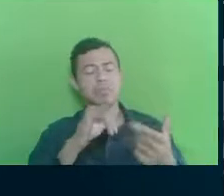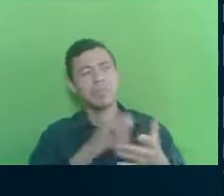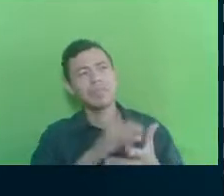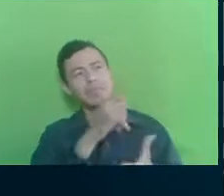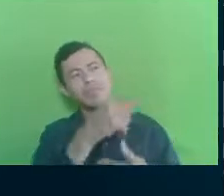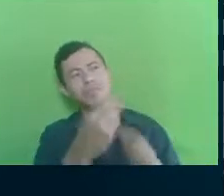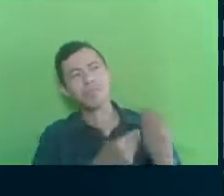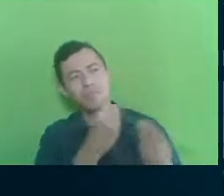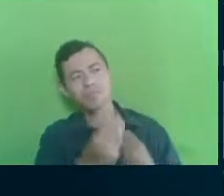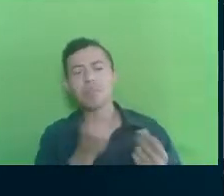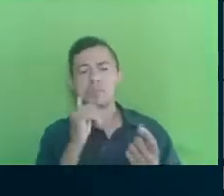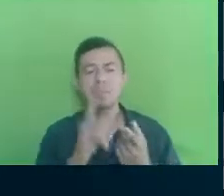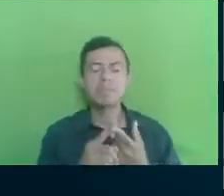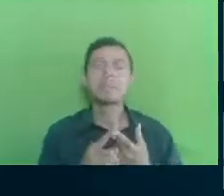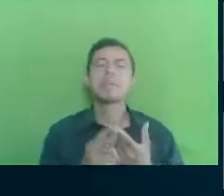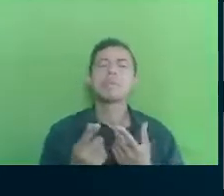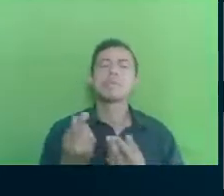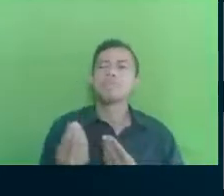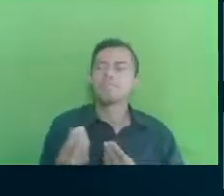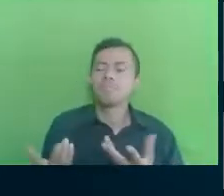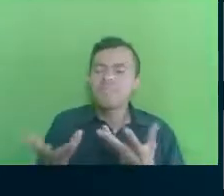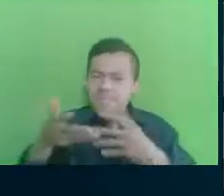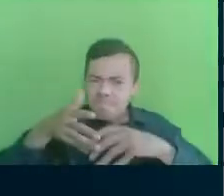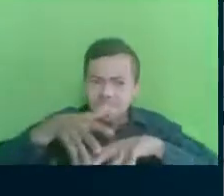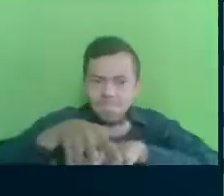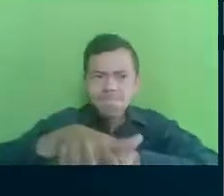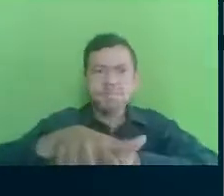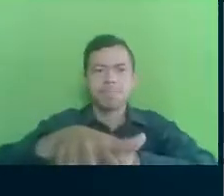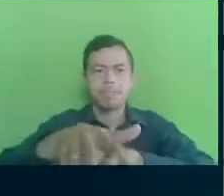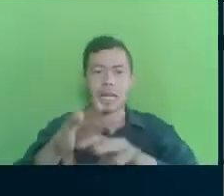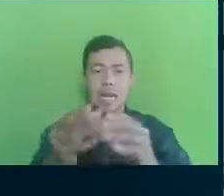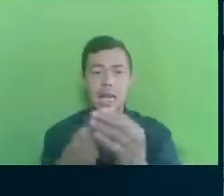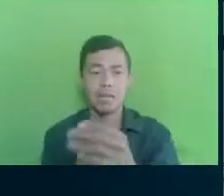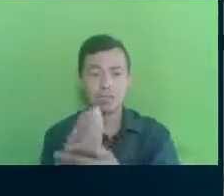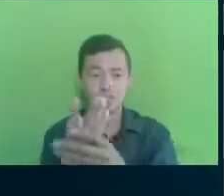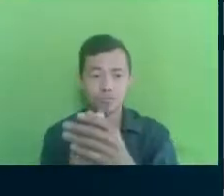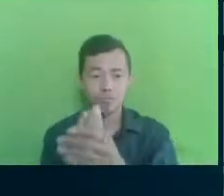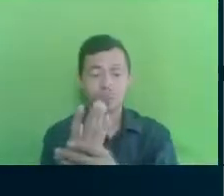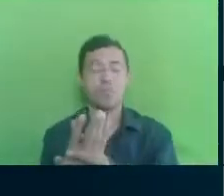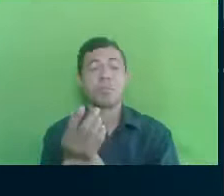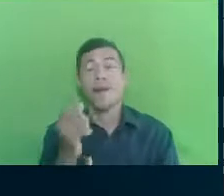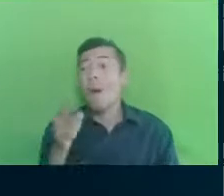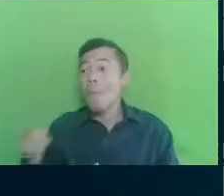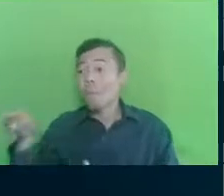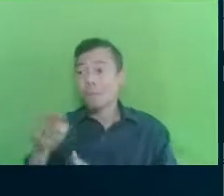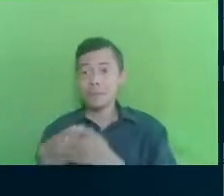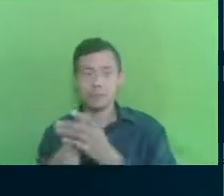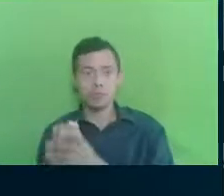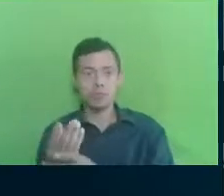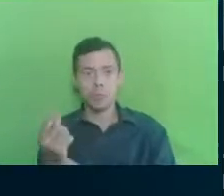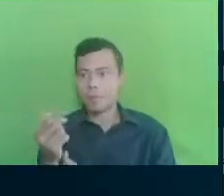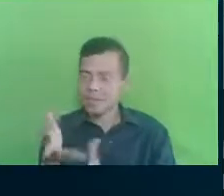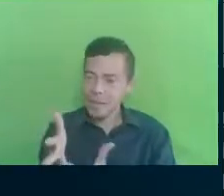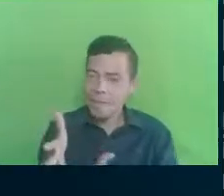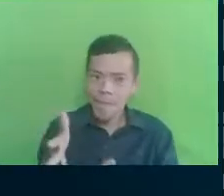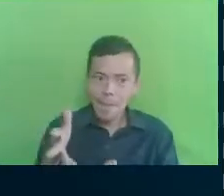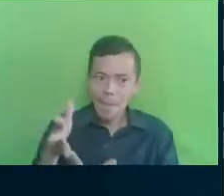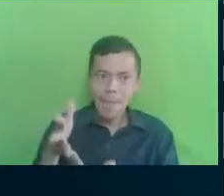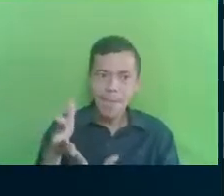la inteligencia artificial. Quieren integrarlo a sus productos, quieren que sus productos aumenten de valor una